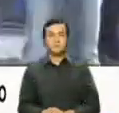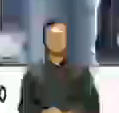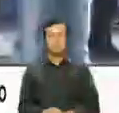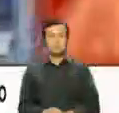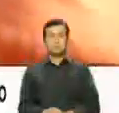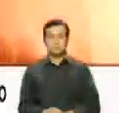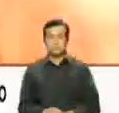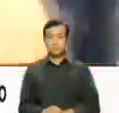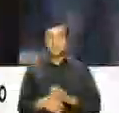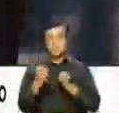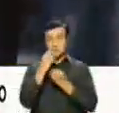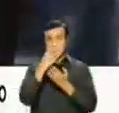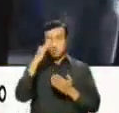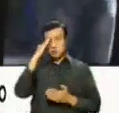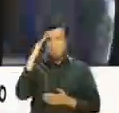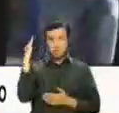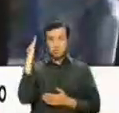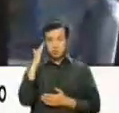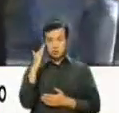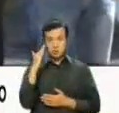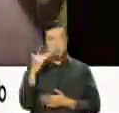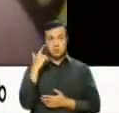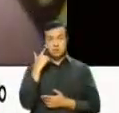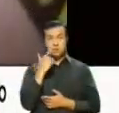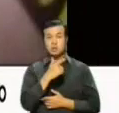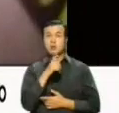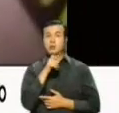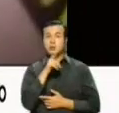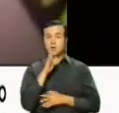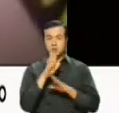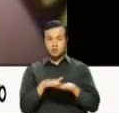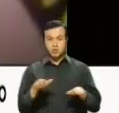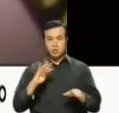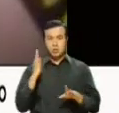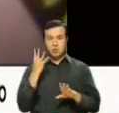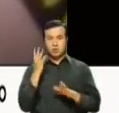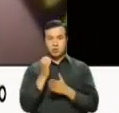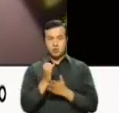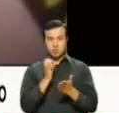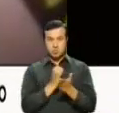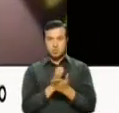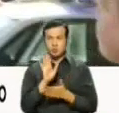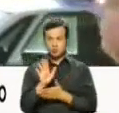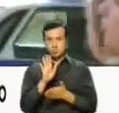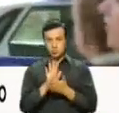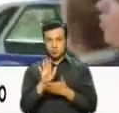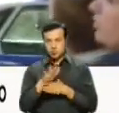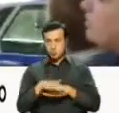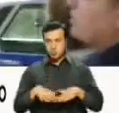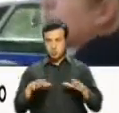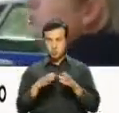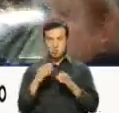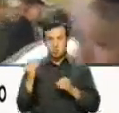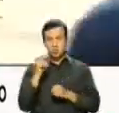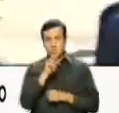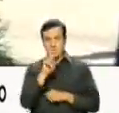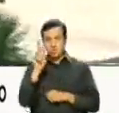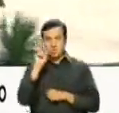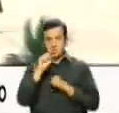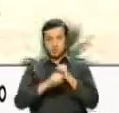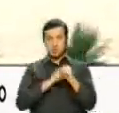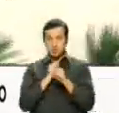Según información de la policía, el atentado fue perpetrado por un estudiante de cuarto curso de la misma escuela. El joven de 22 años